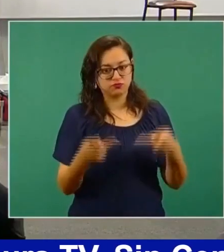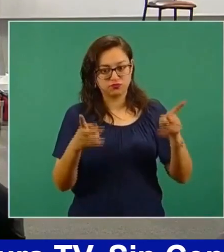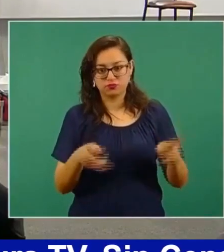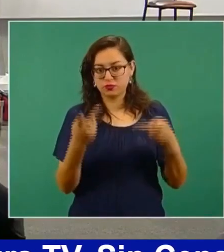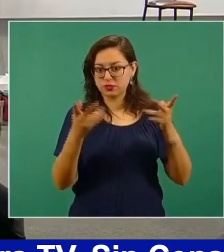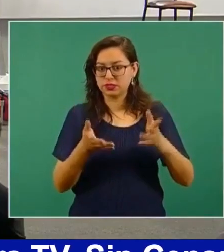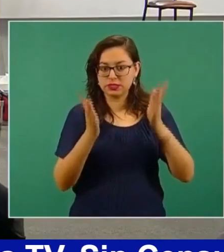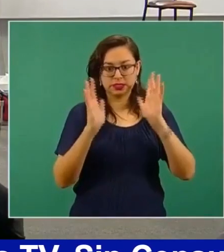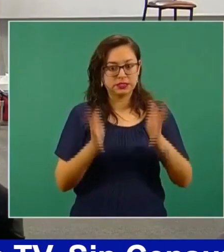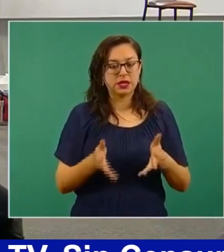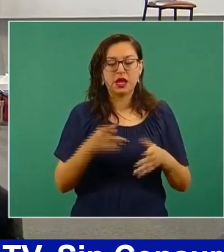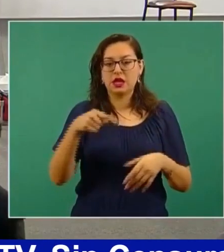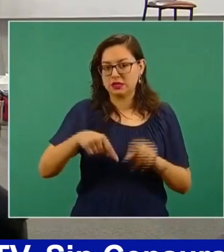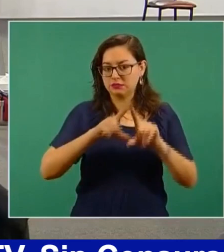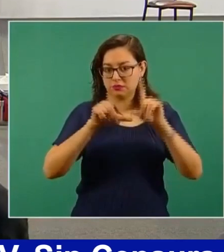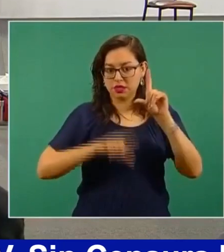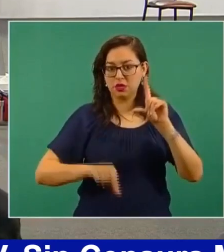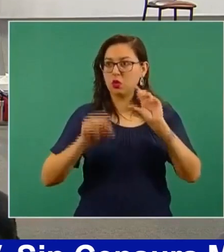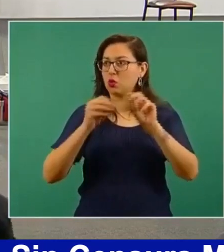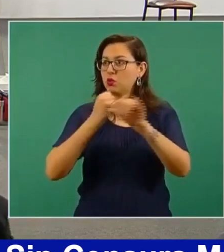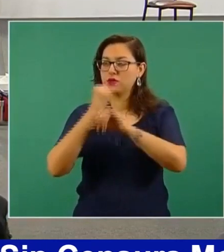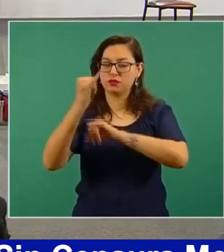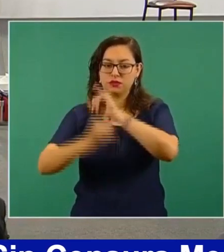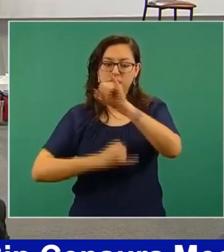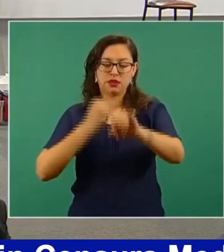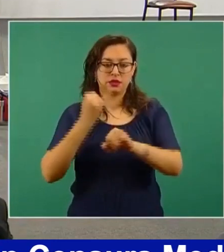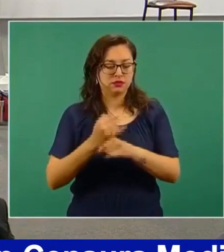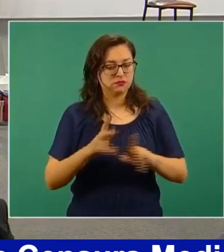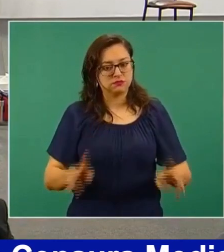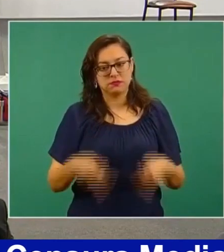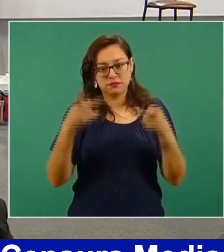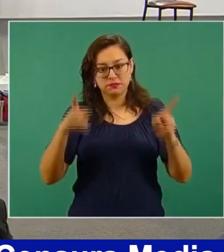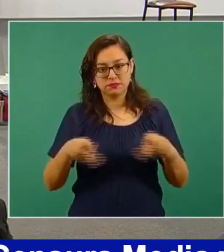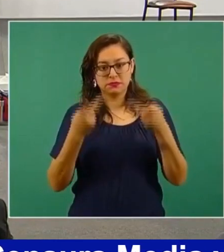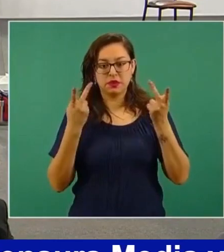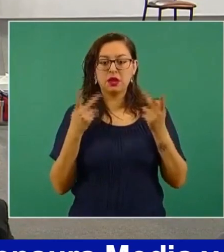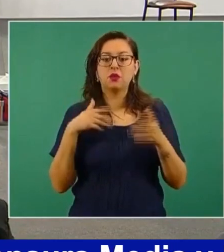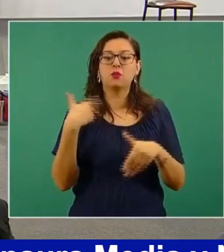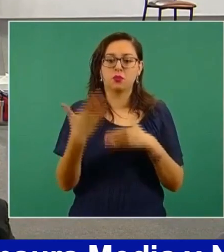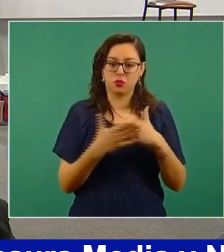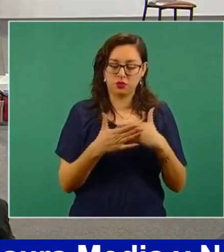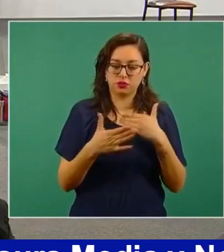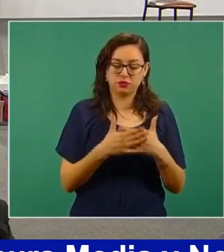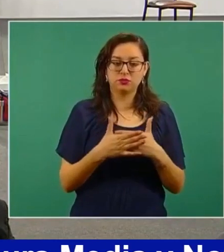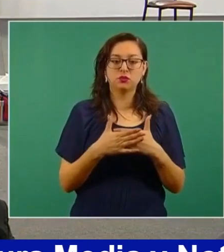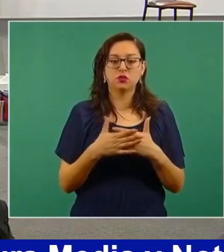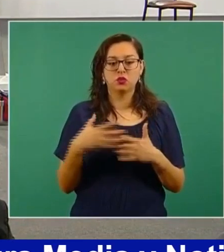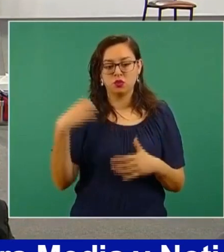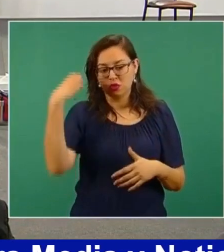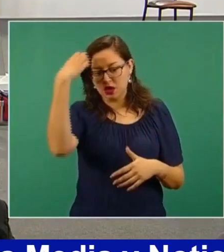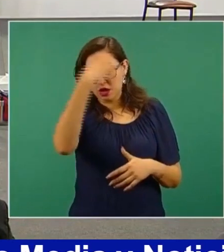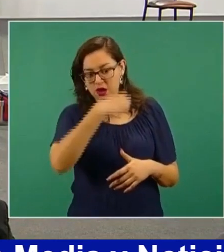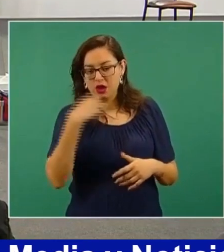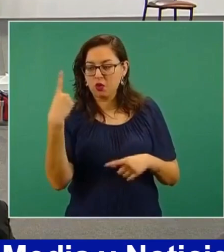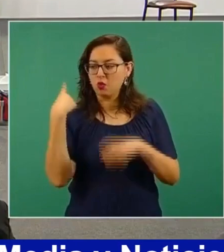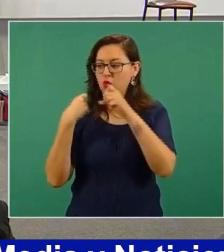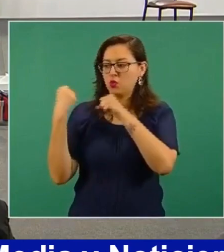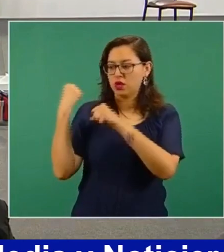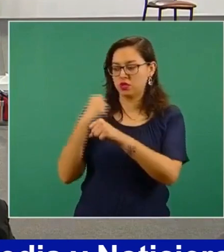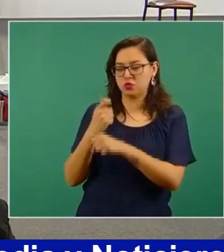México, sino también a nivel internacional, y vamos a estar actualizando los precios de las aeronaves, ya que los avalúos del año pasado